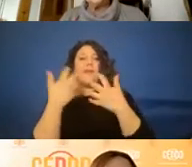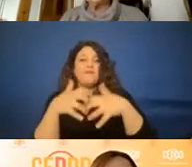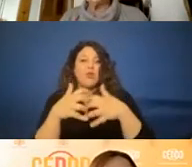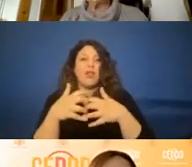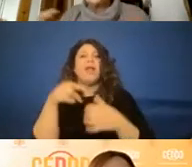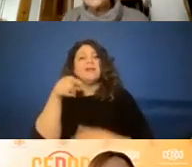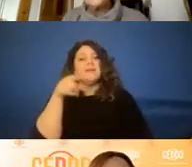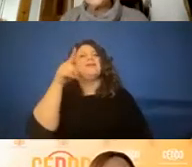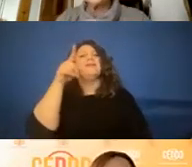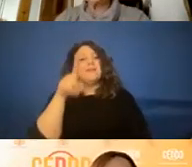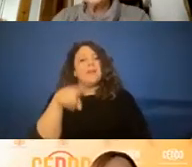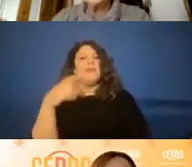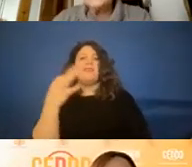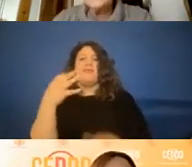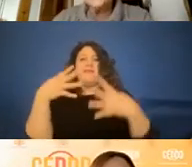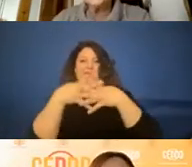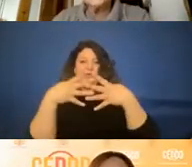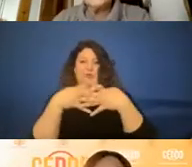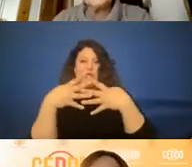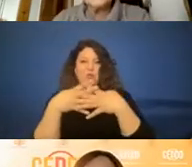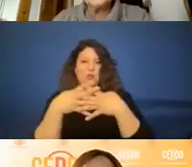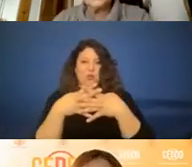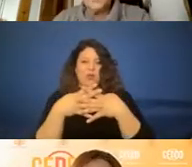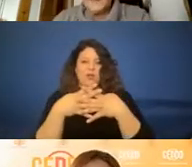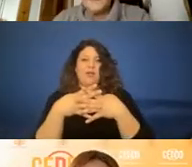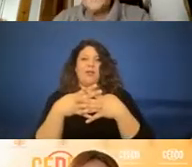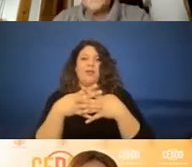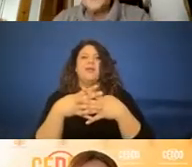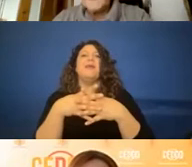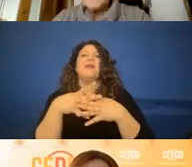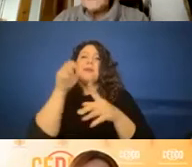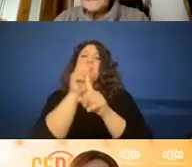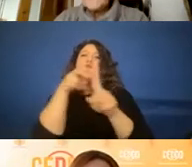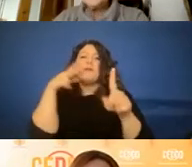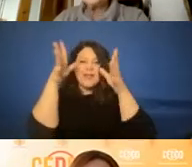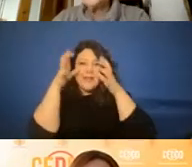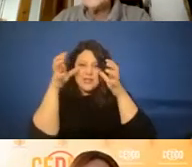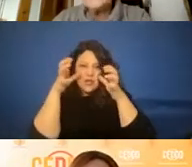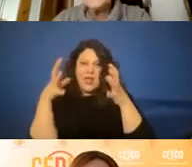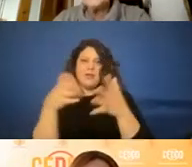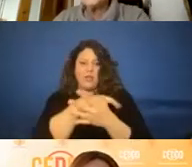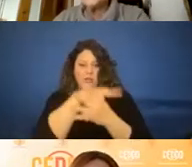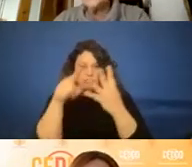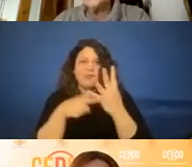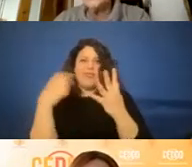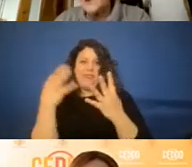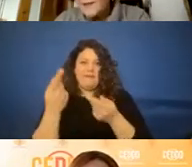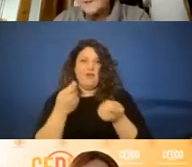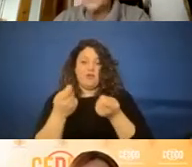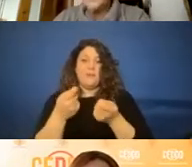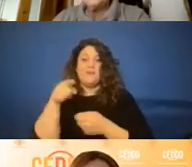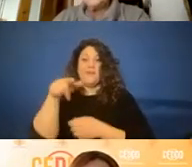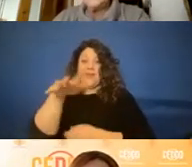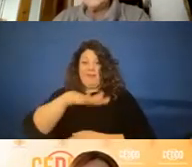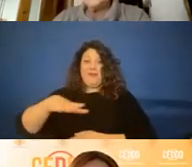conviene estructurarlas desde el punto de vista sensorial. En esta planta que veis ahí, que es un